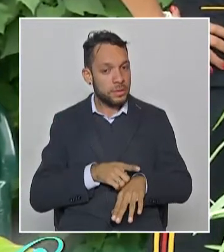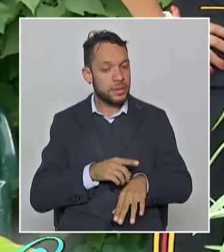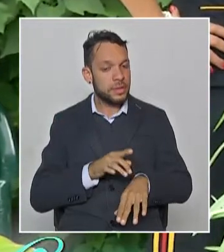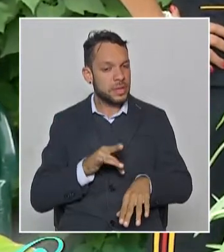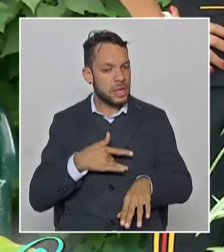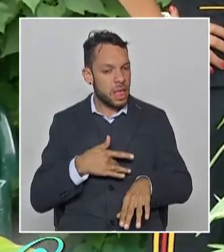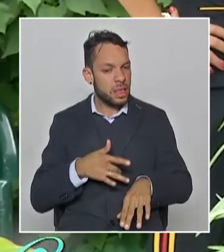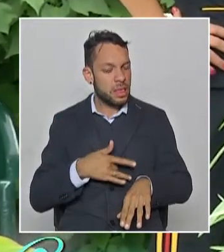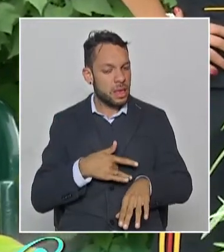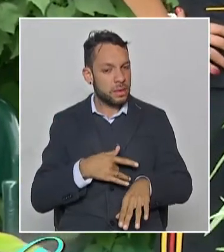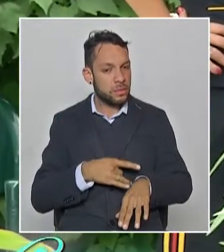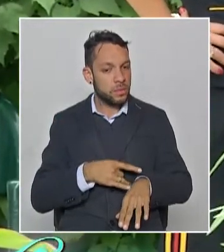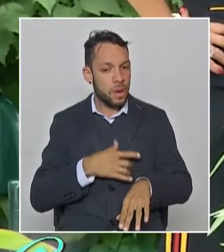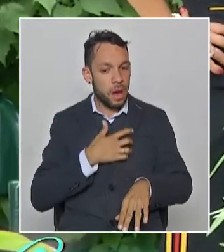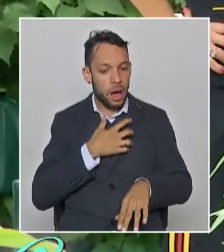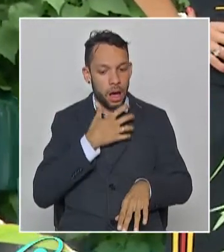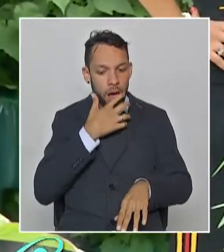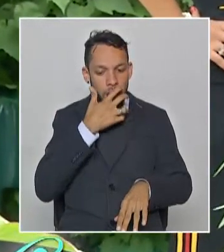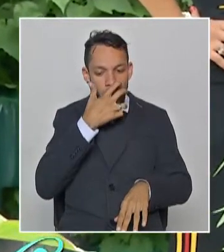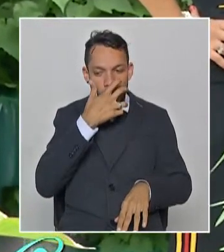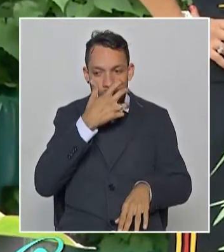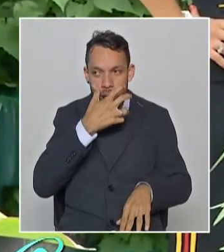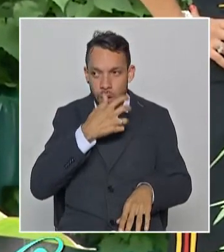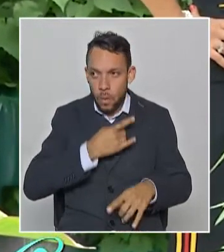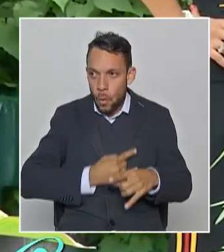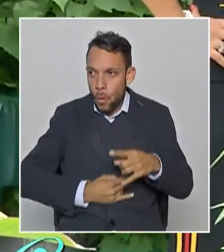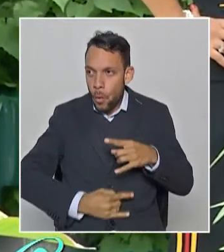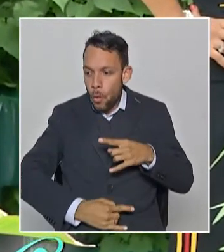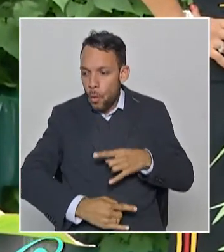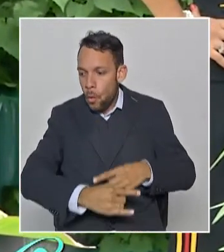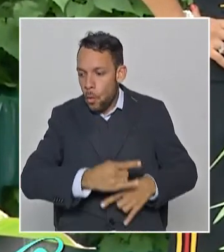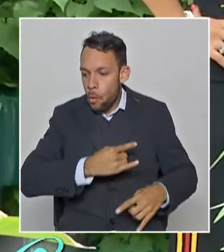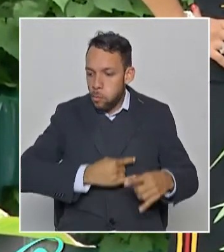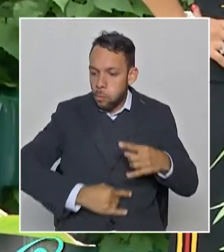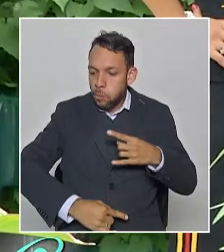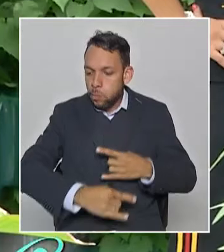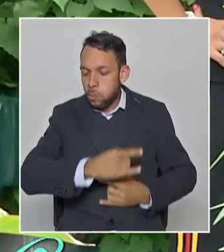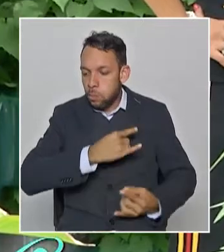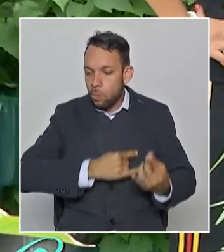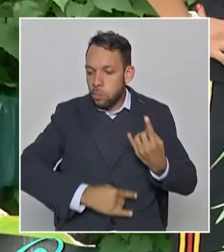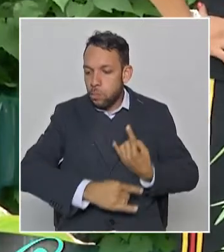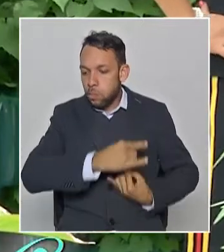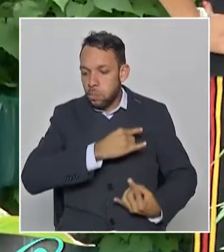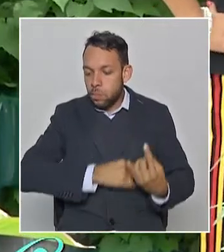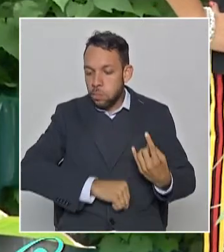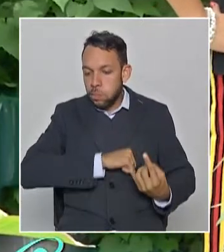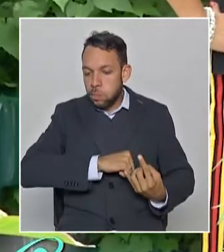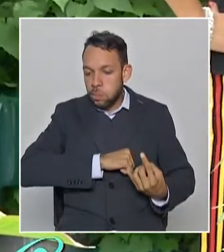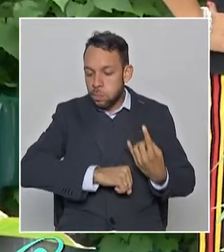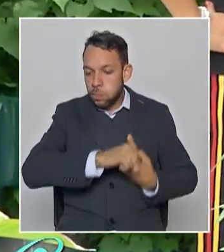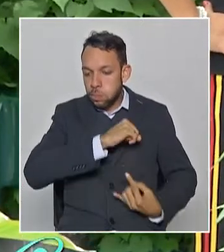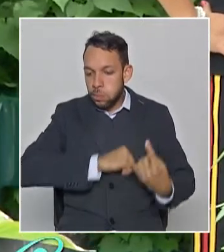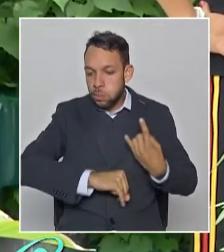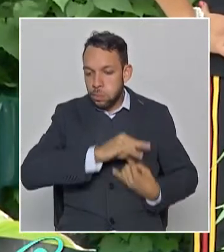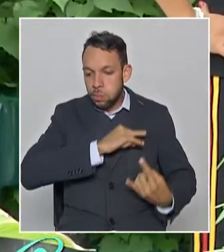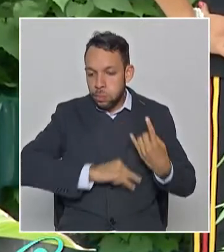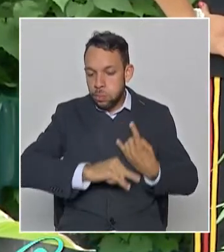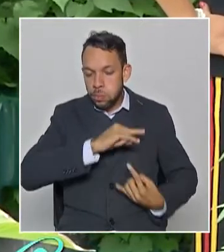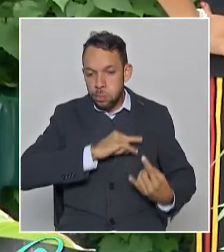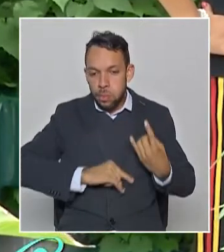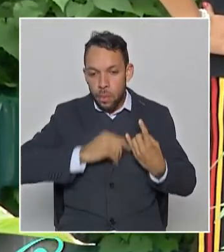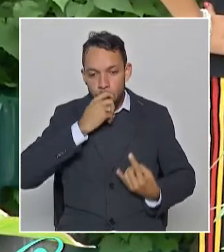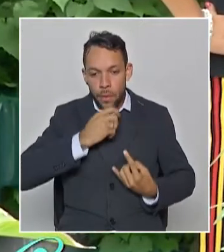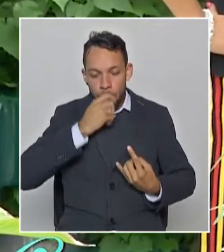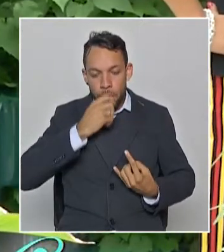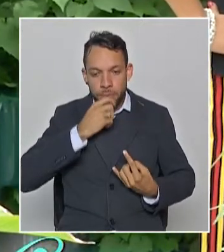un poco, la temperatura sube y un poquito de ardor. Ahora en este momento no tengo ningún ardor, ya la boca